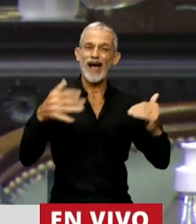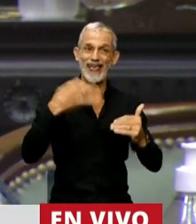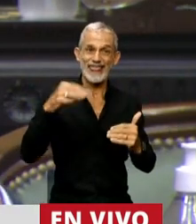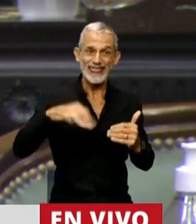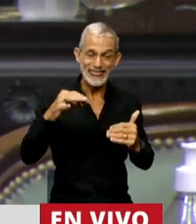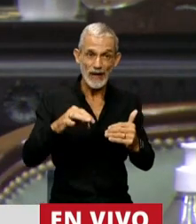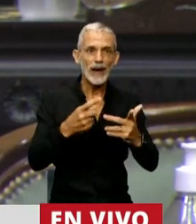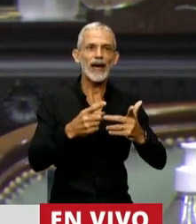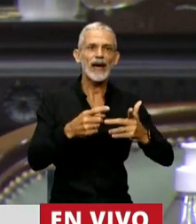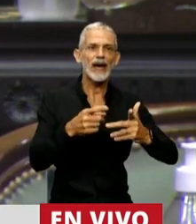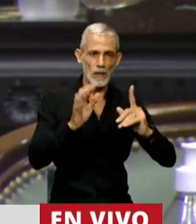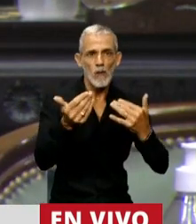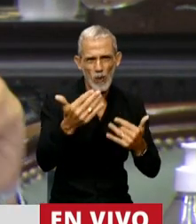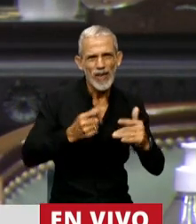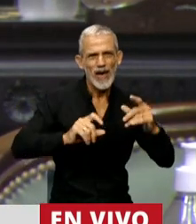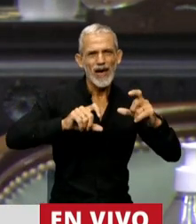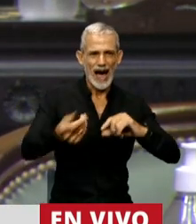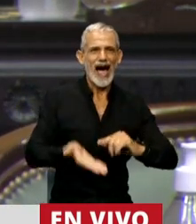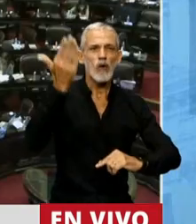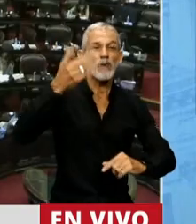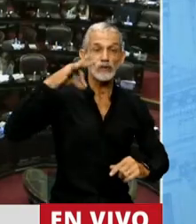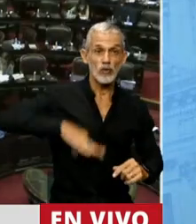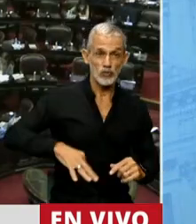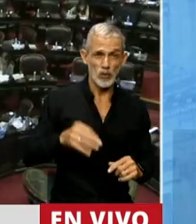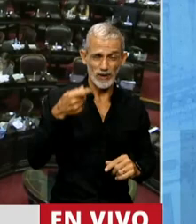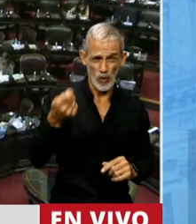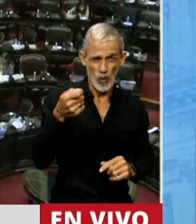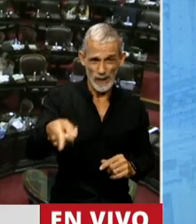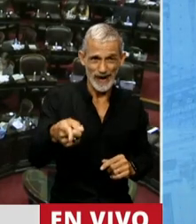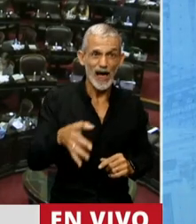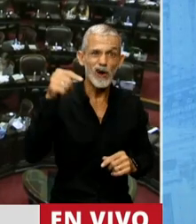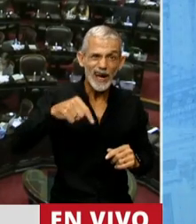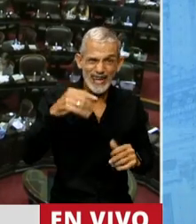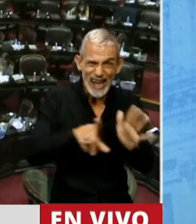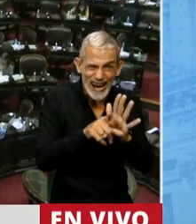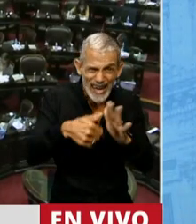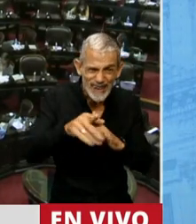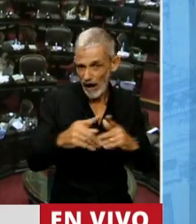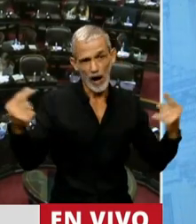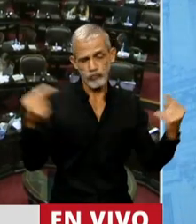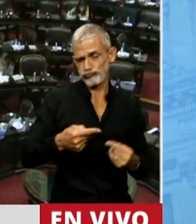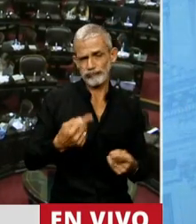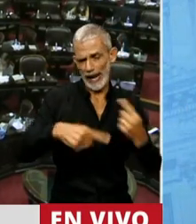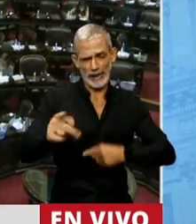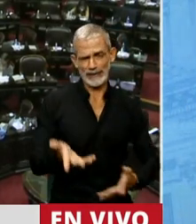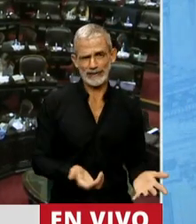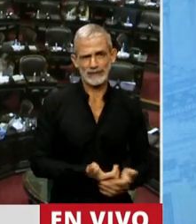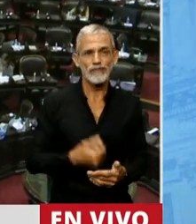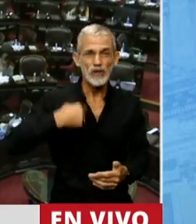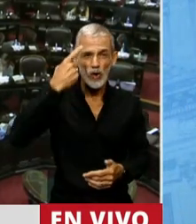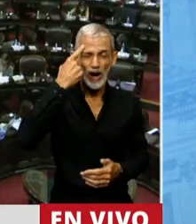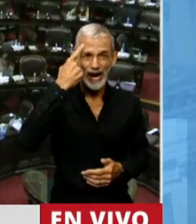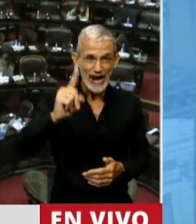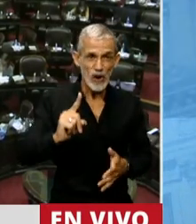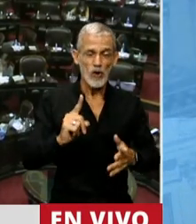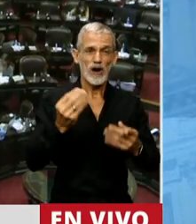la intangibilidad del haber jubilatorio, y esto claramente va absolutamente a contramano. Creo, señor